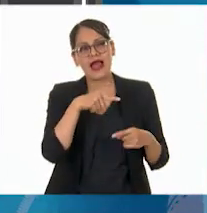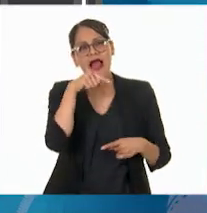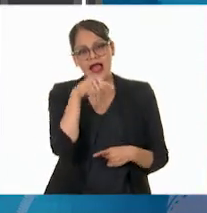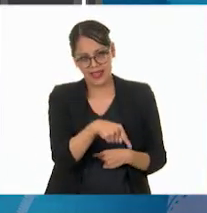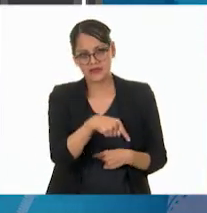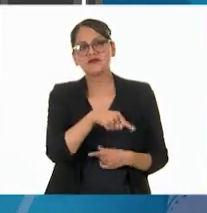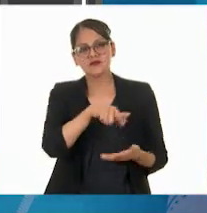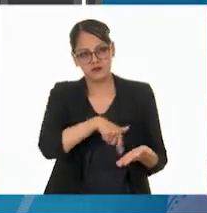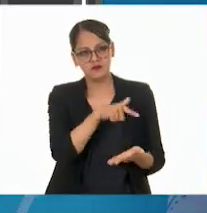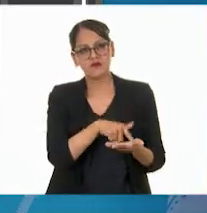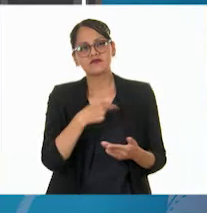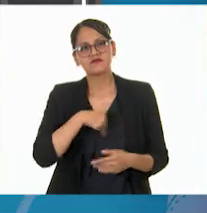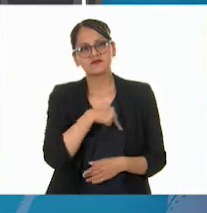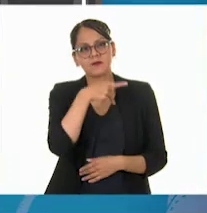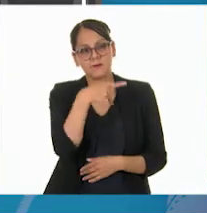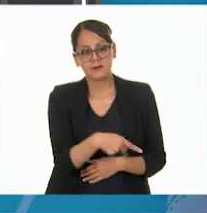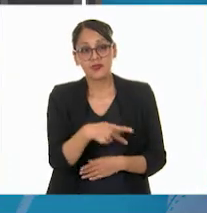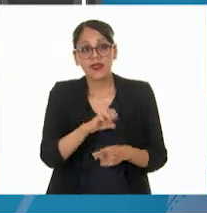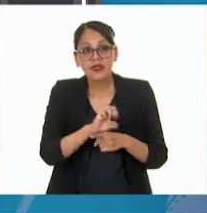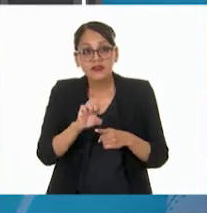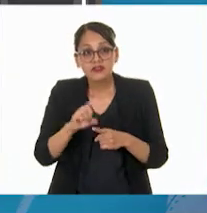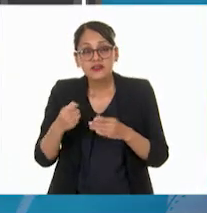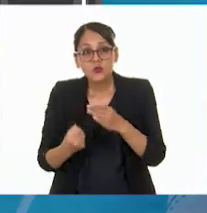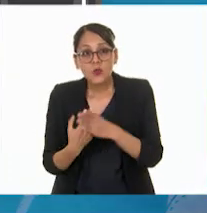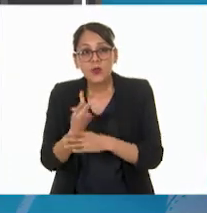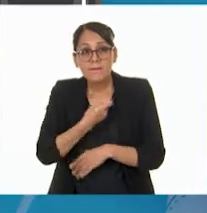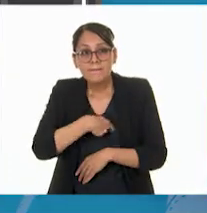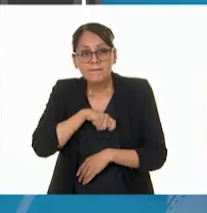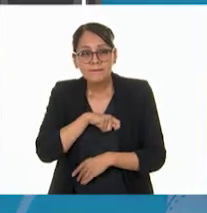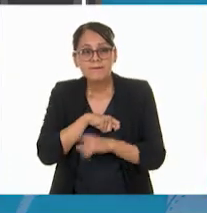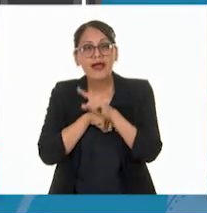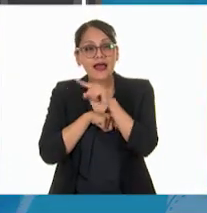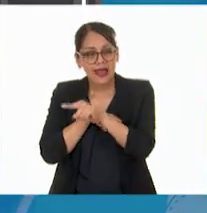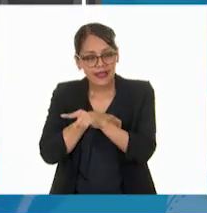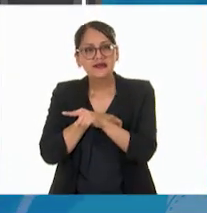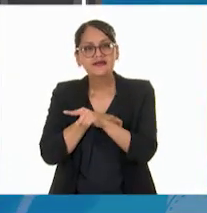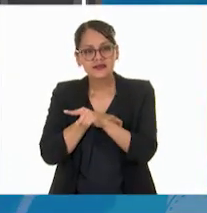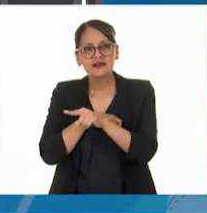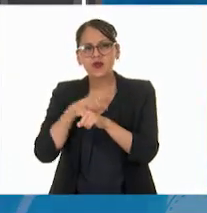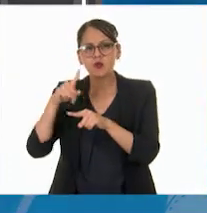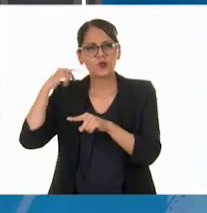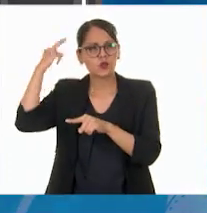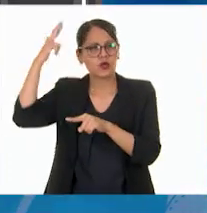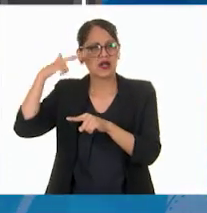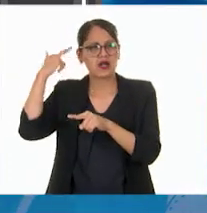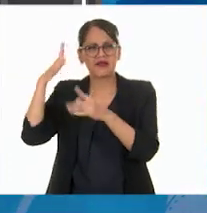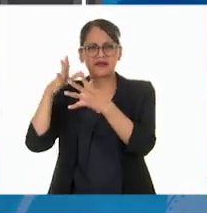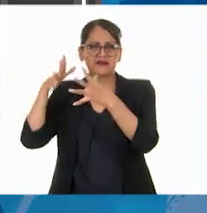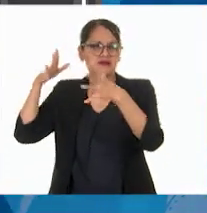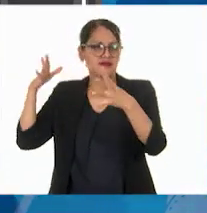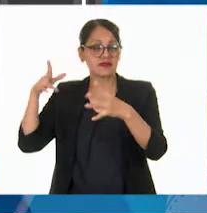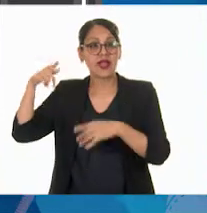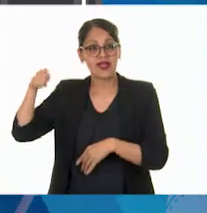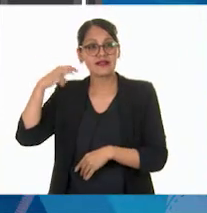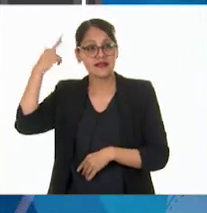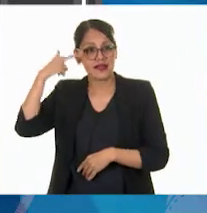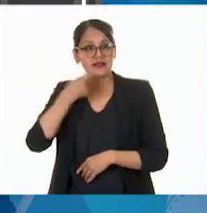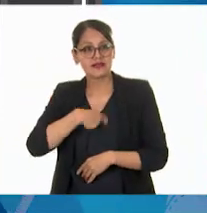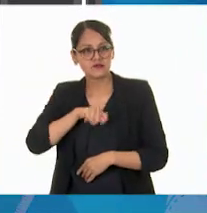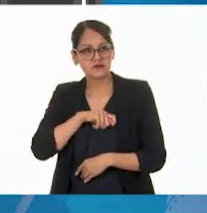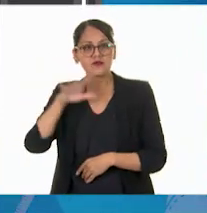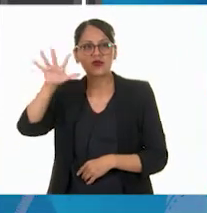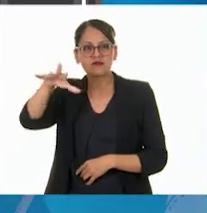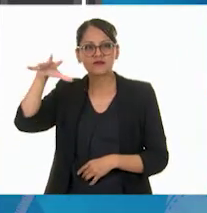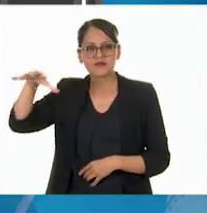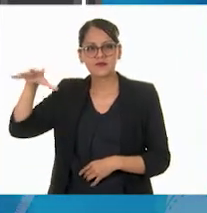somos. Entonces la Nueva España era parte de una gran monarquía, la monarquía de España, compuesta